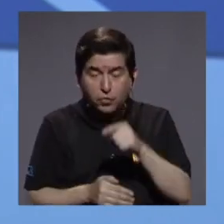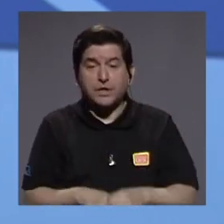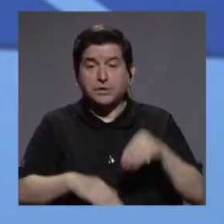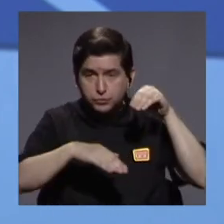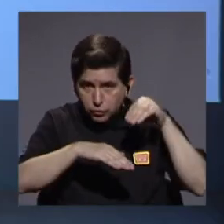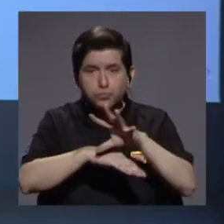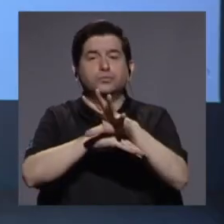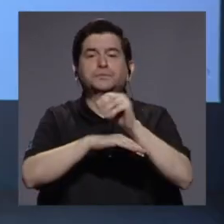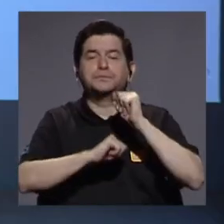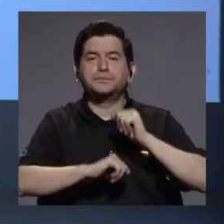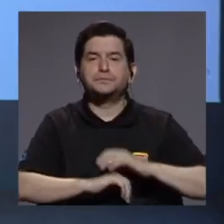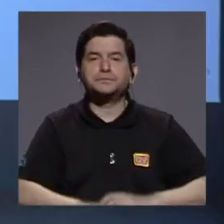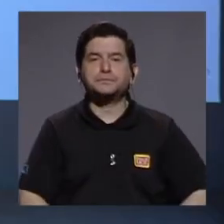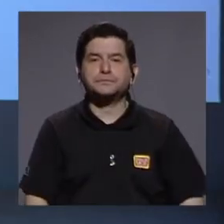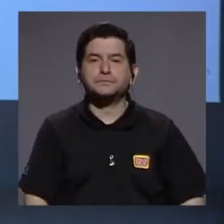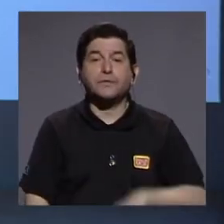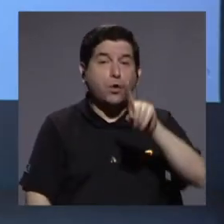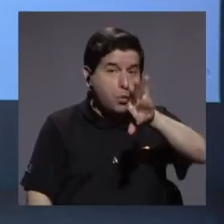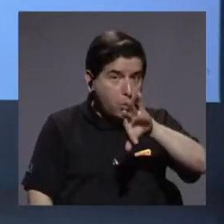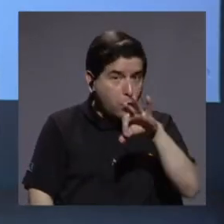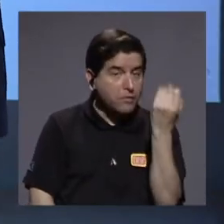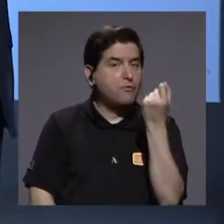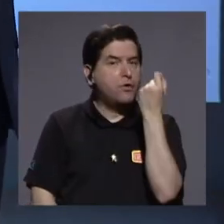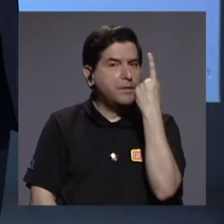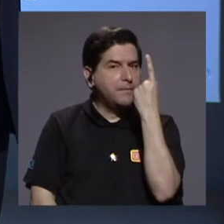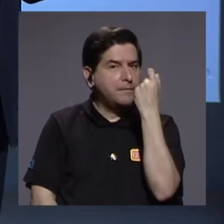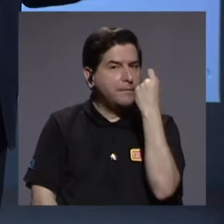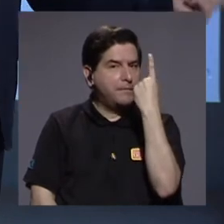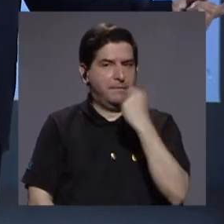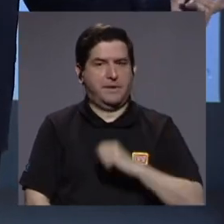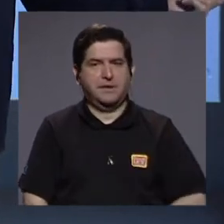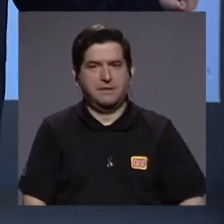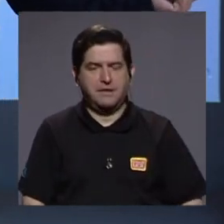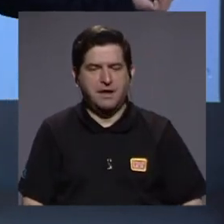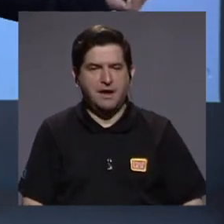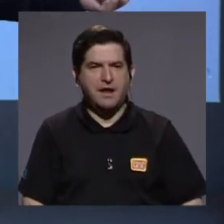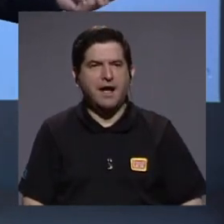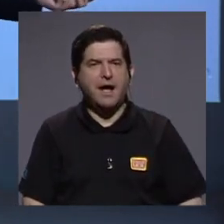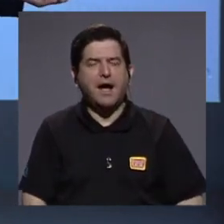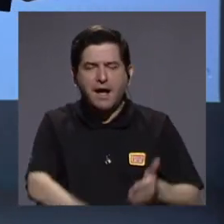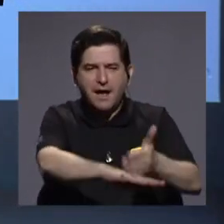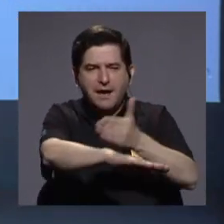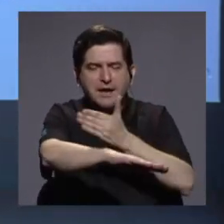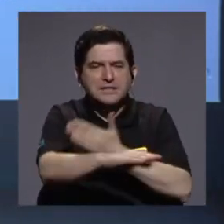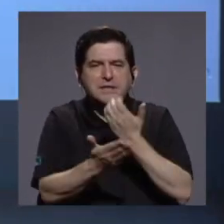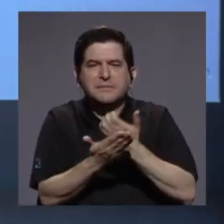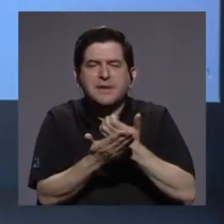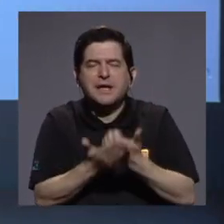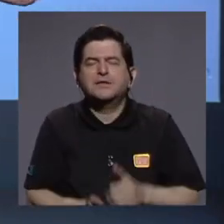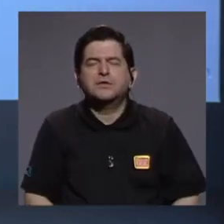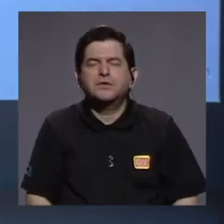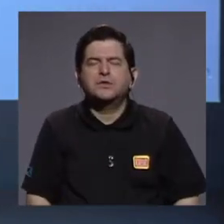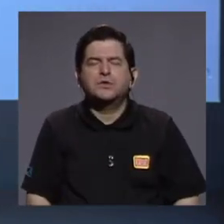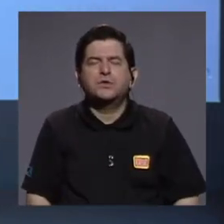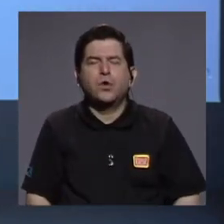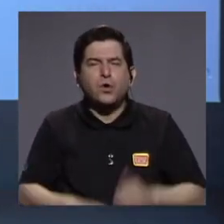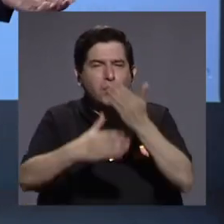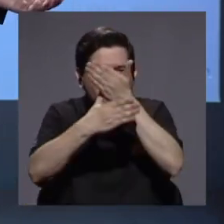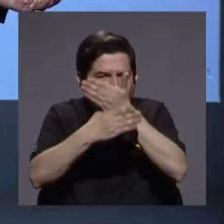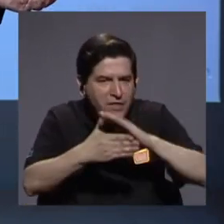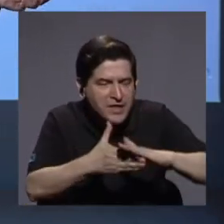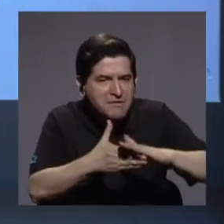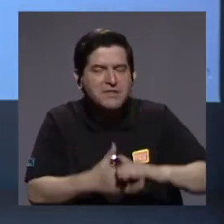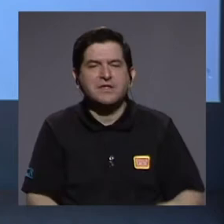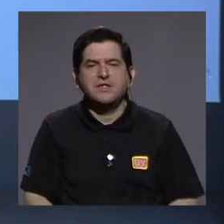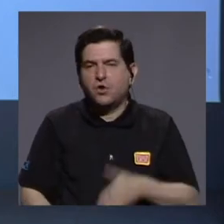económico hay una forma de entender cuáles son las fuentes del crecimiento económico dividiendo ese